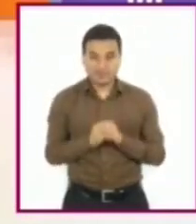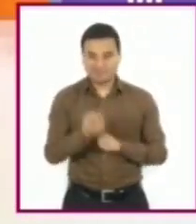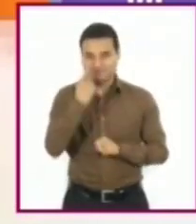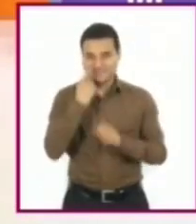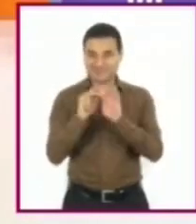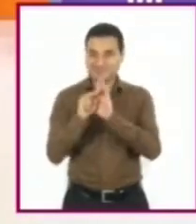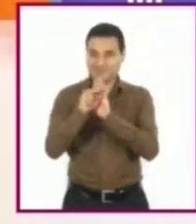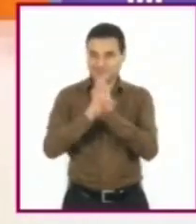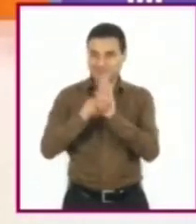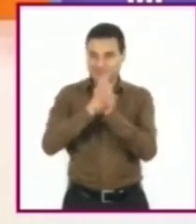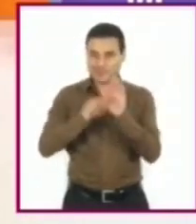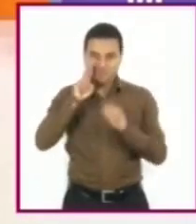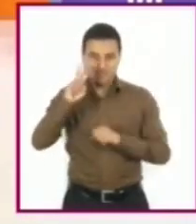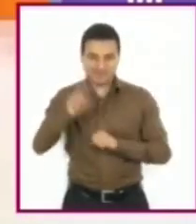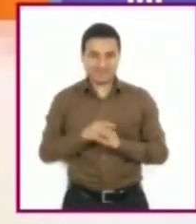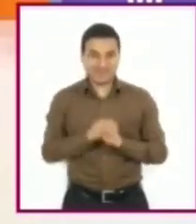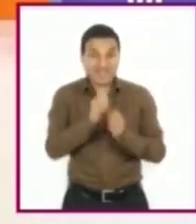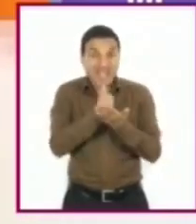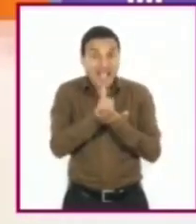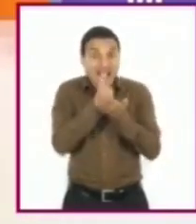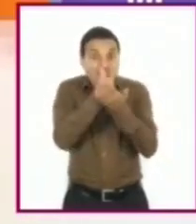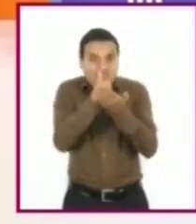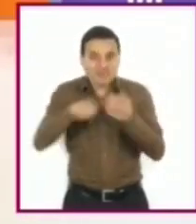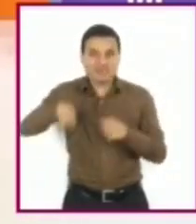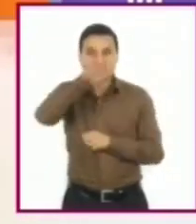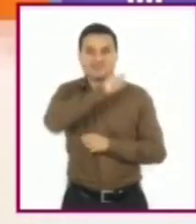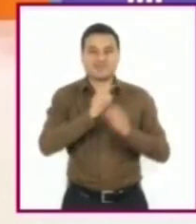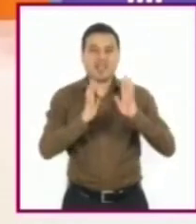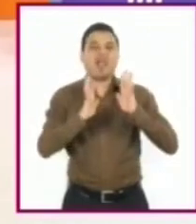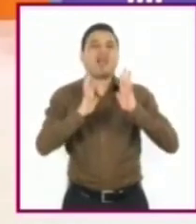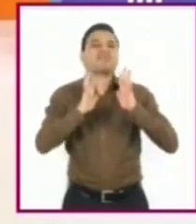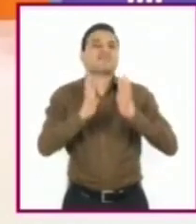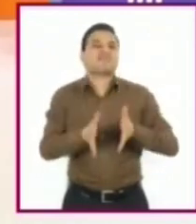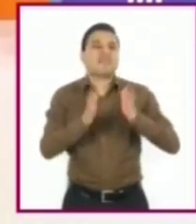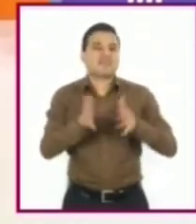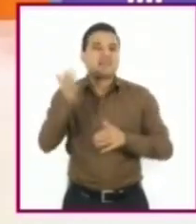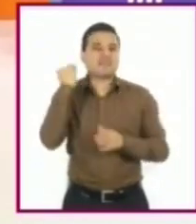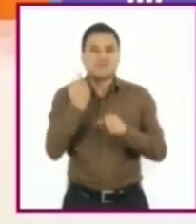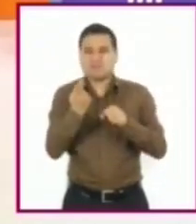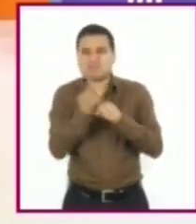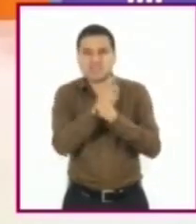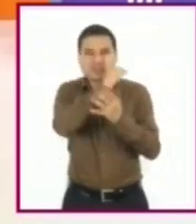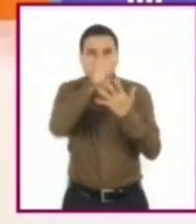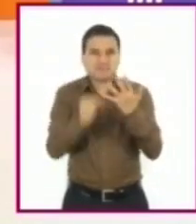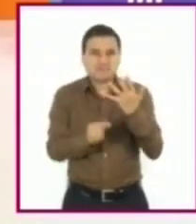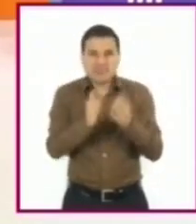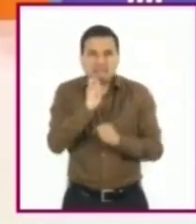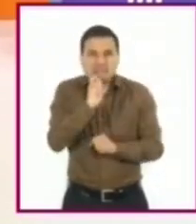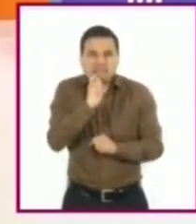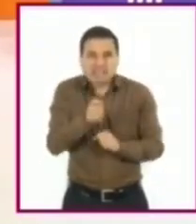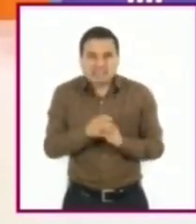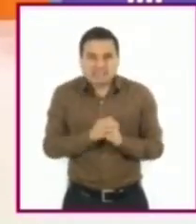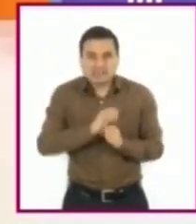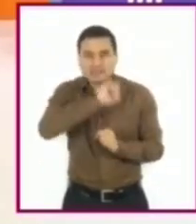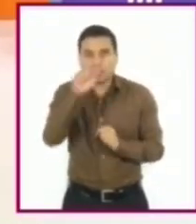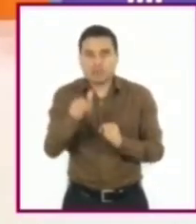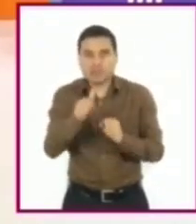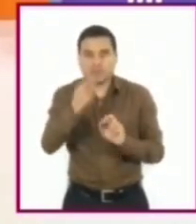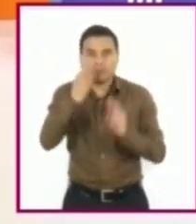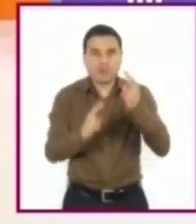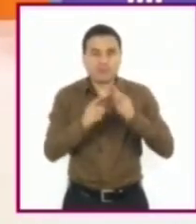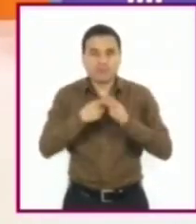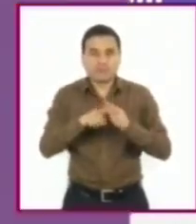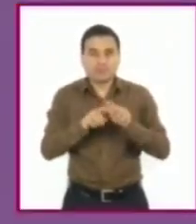siguiente video, el cual te ayudará a identificar los acontecimientos más relevantes que dieron origen a la Revolución